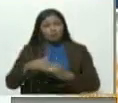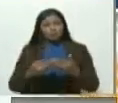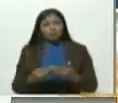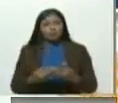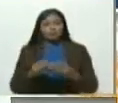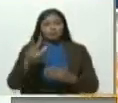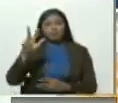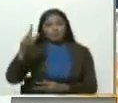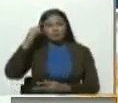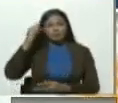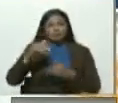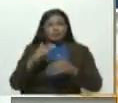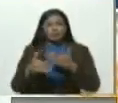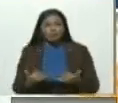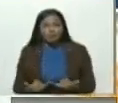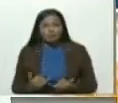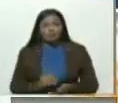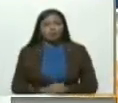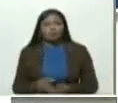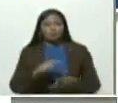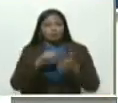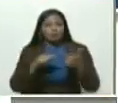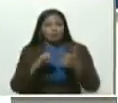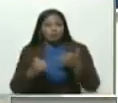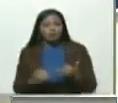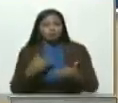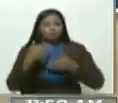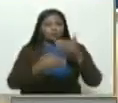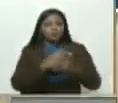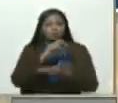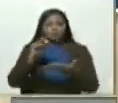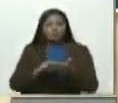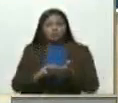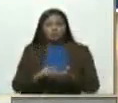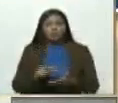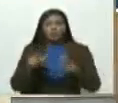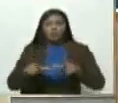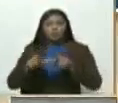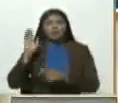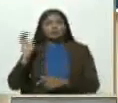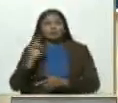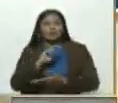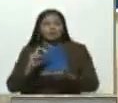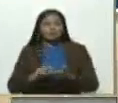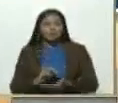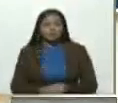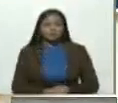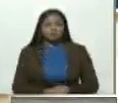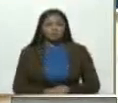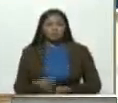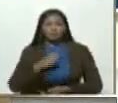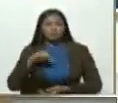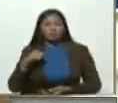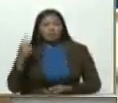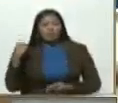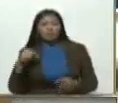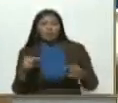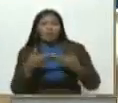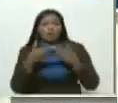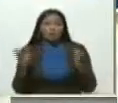durante 3 días en 3 diarios de circulación nacional, en la página de la Asamblea Nacional y en las cuentas que